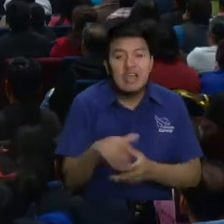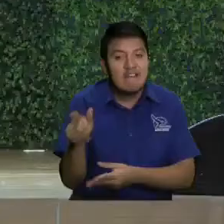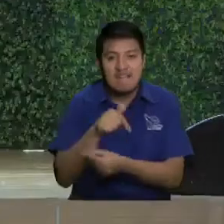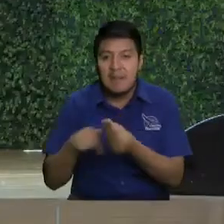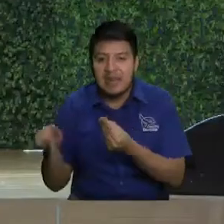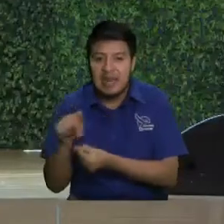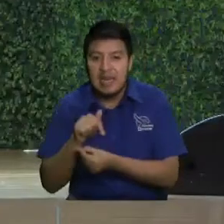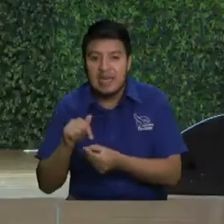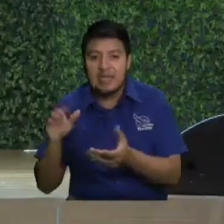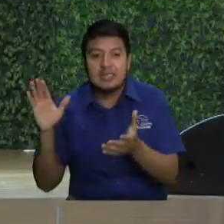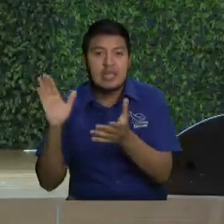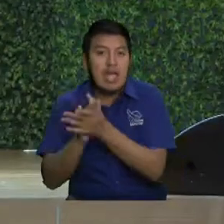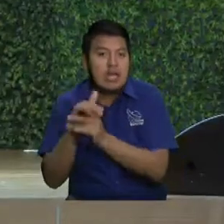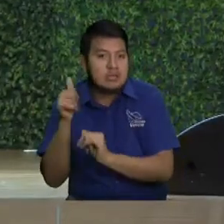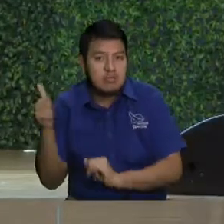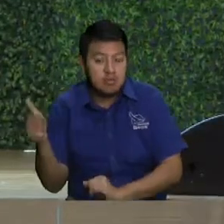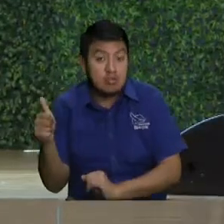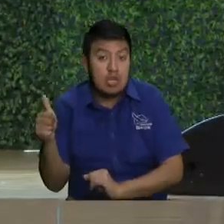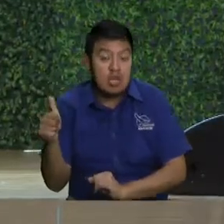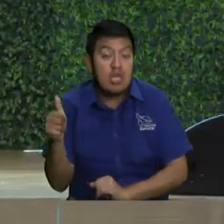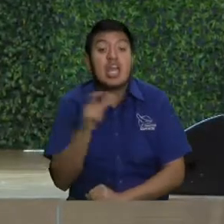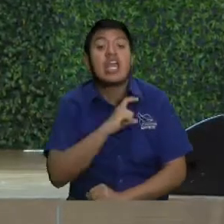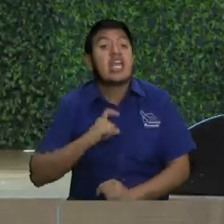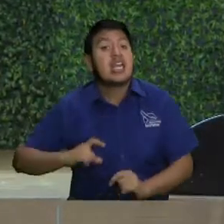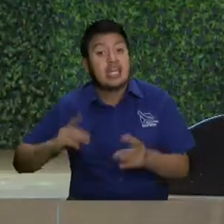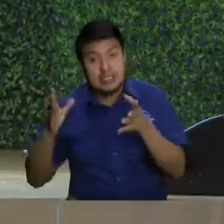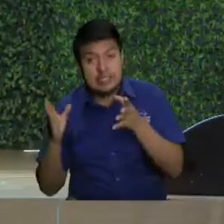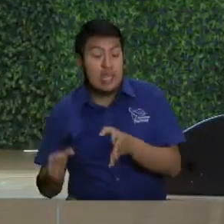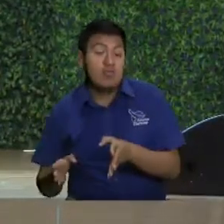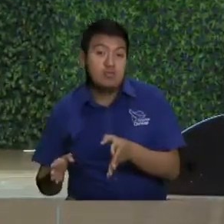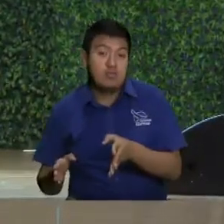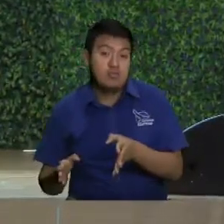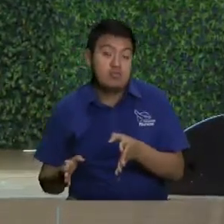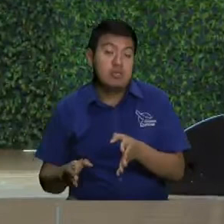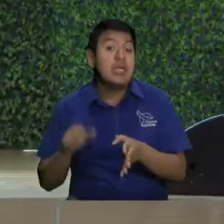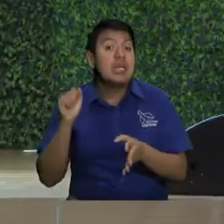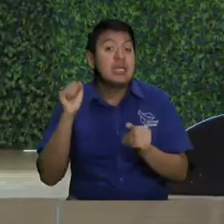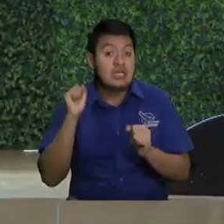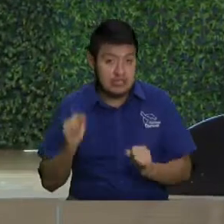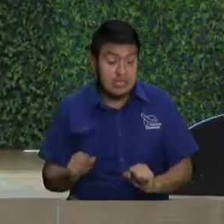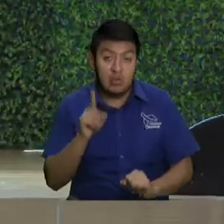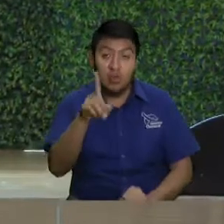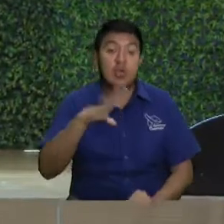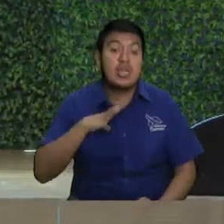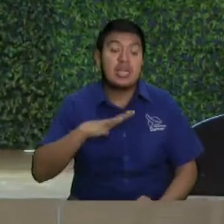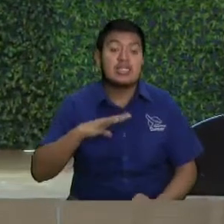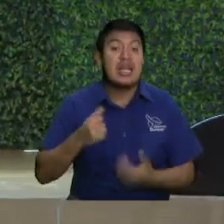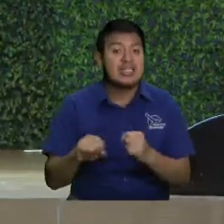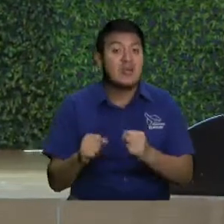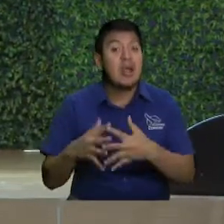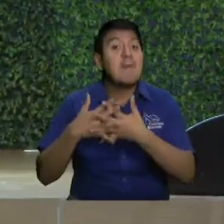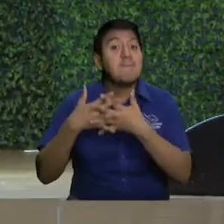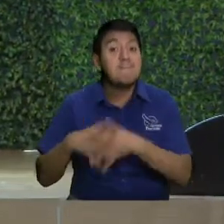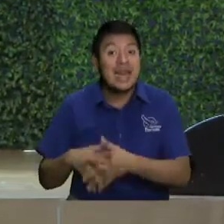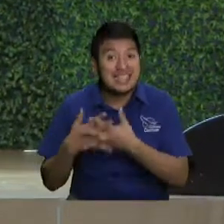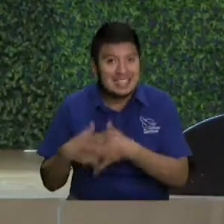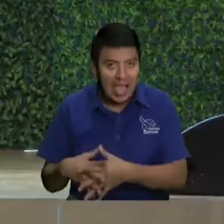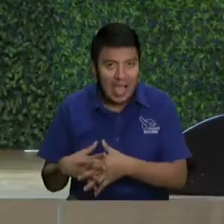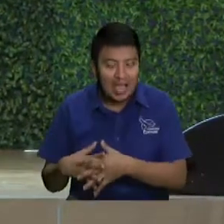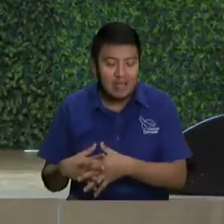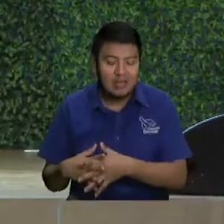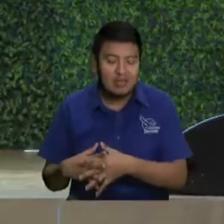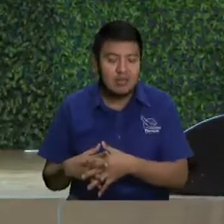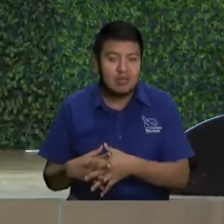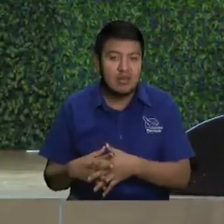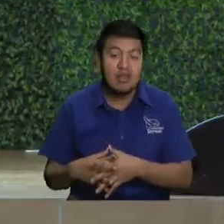problemas. Para empezar, usted le va a querer entregar su empresa a Cristo. Y el otro le va a parecer una ridiculez de lo más